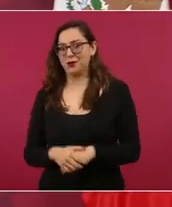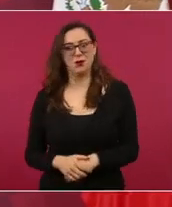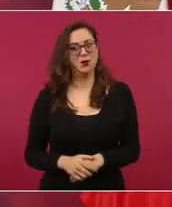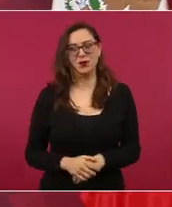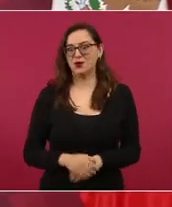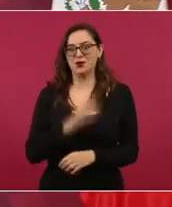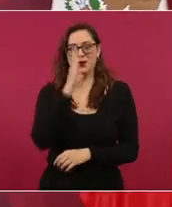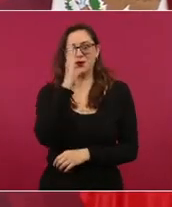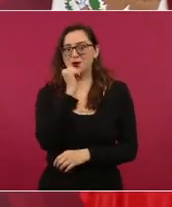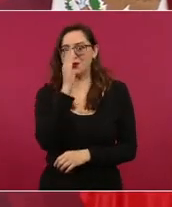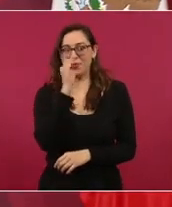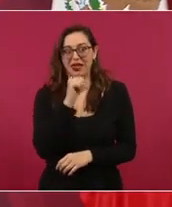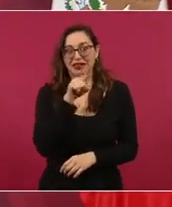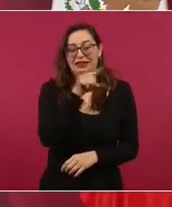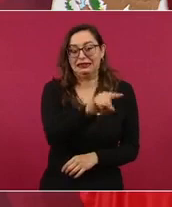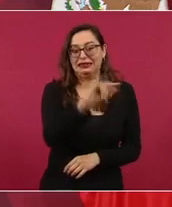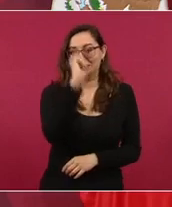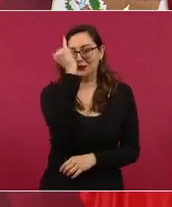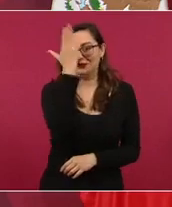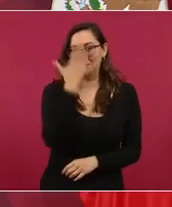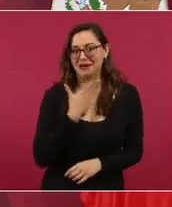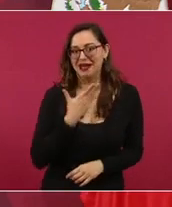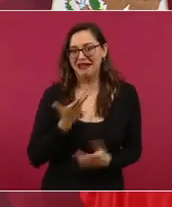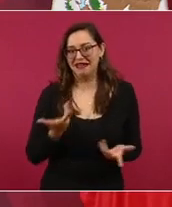porque queda mal